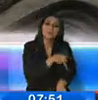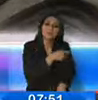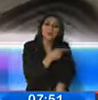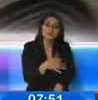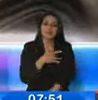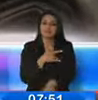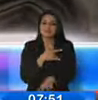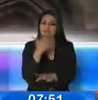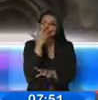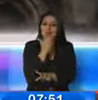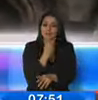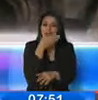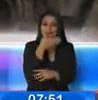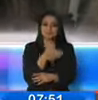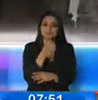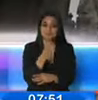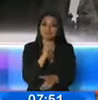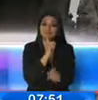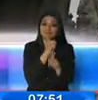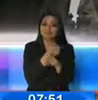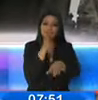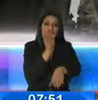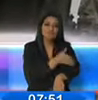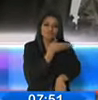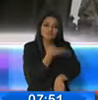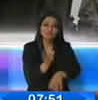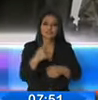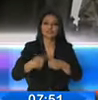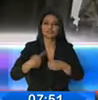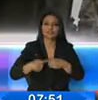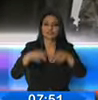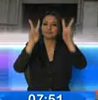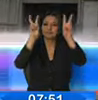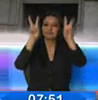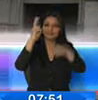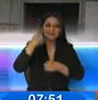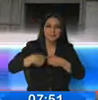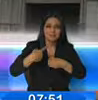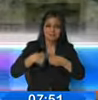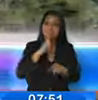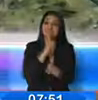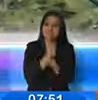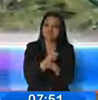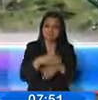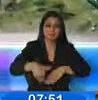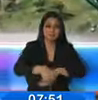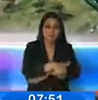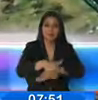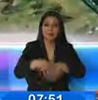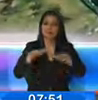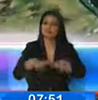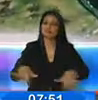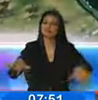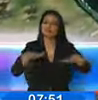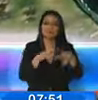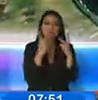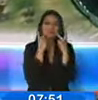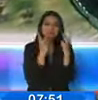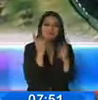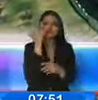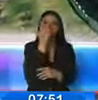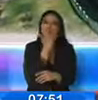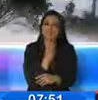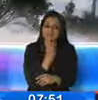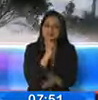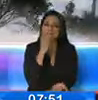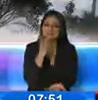melodías. Así reza una conocida canción sobre la capital. Y solo basta recorrer sus calles tradicionales para darse cuenta que es